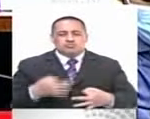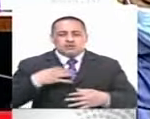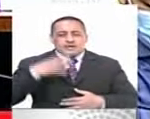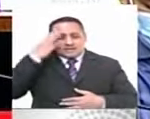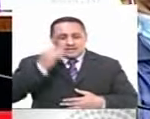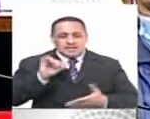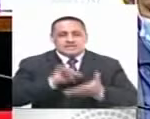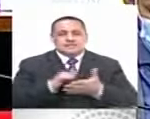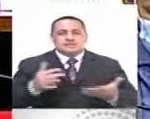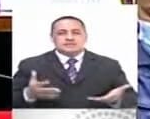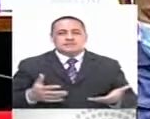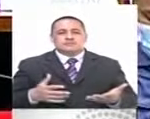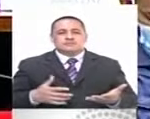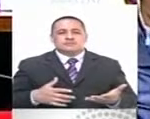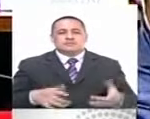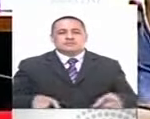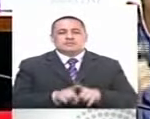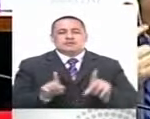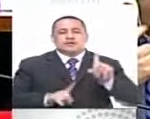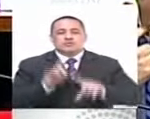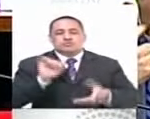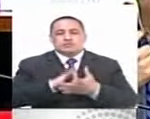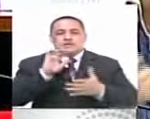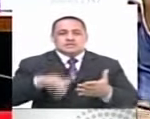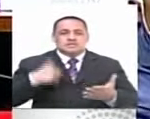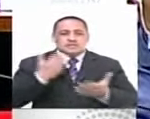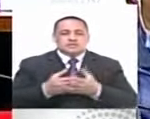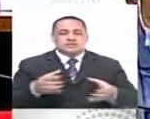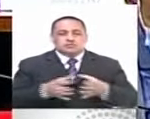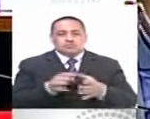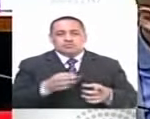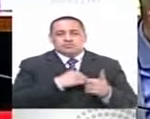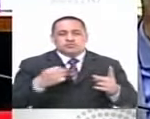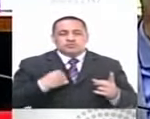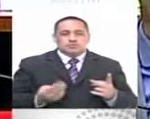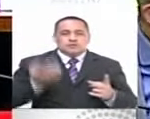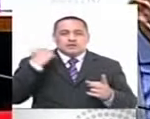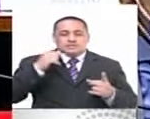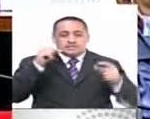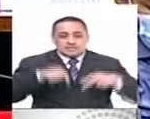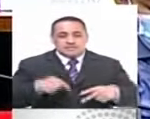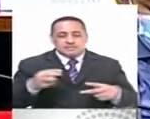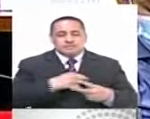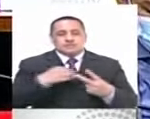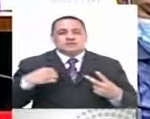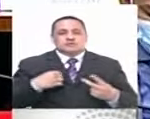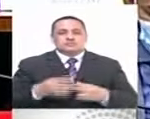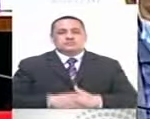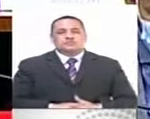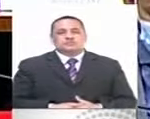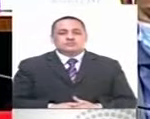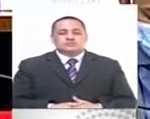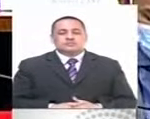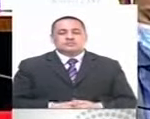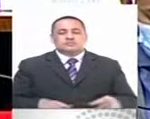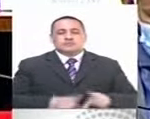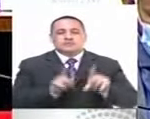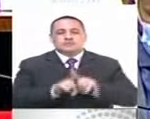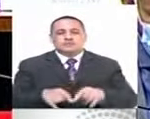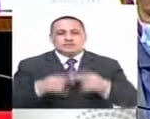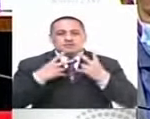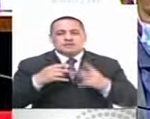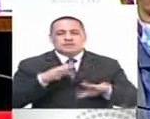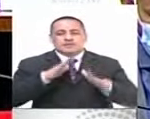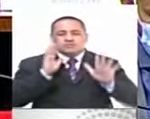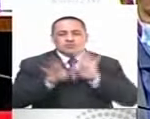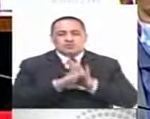deben tener. Algunos de ellos vienen del gabinete anterior y otros son de este gabinete. Y eso parece que fuera